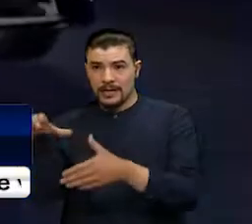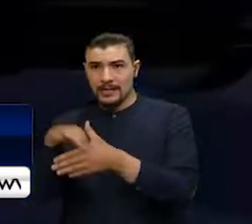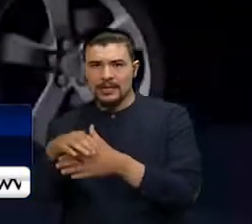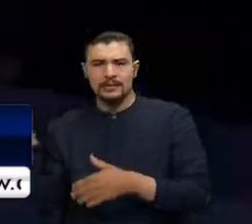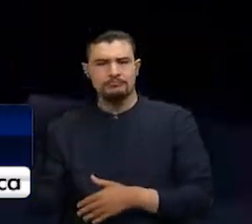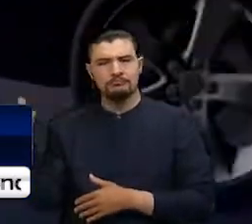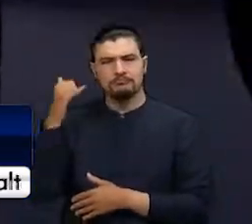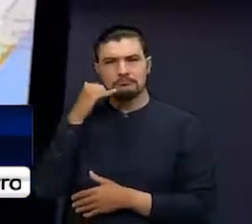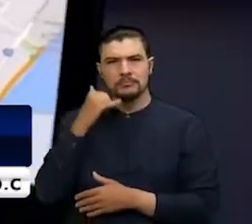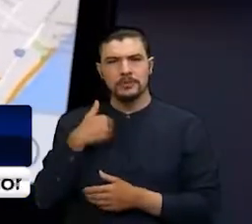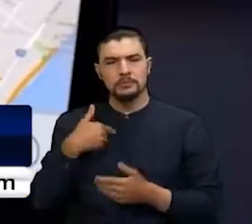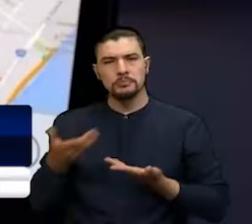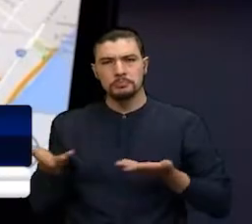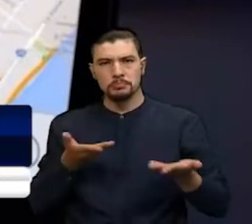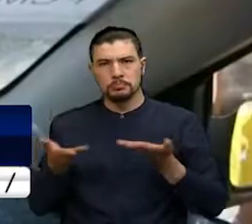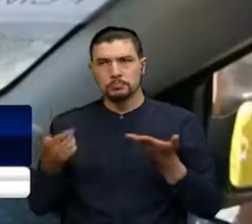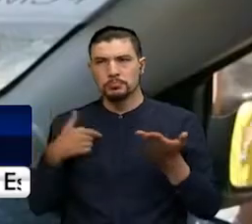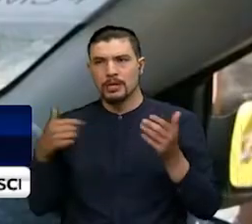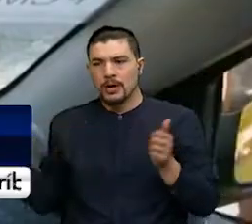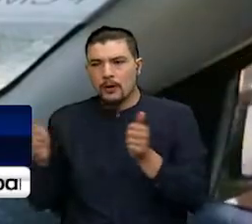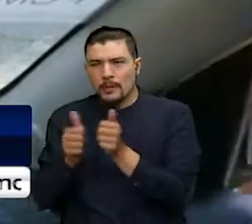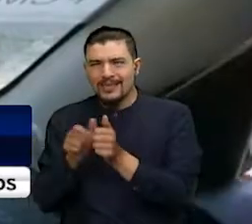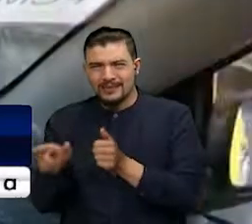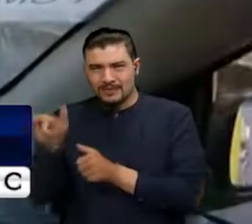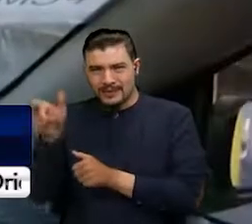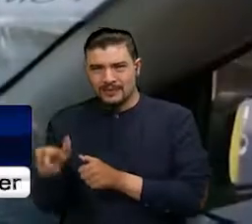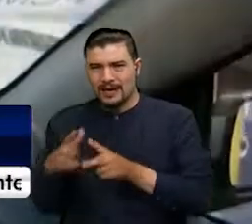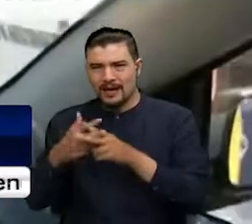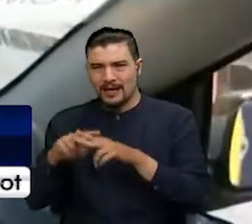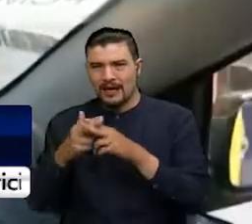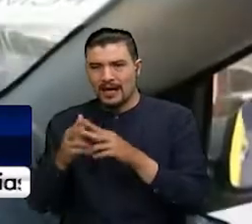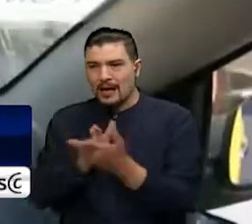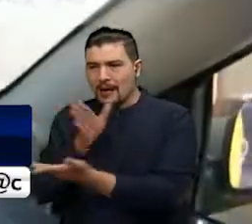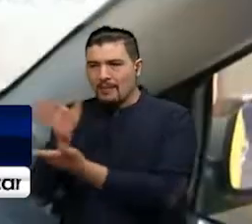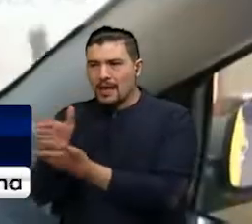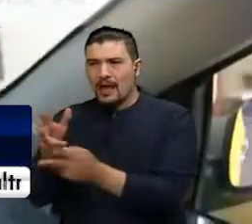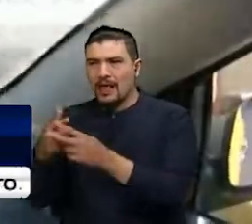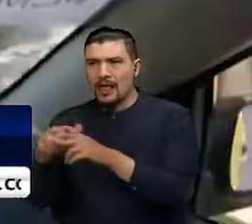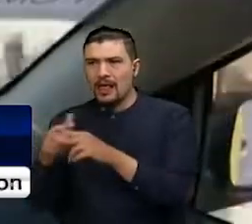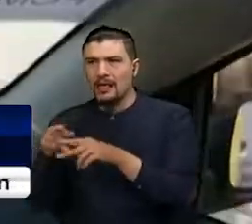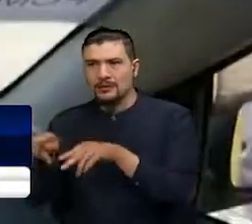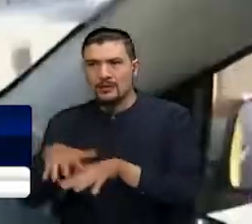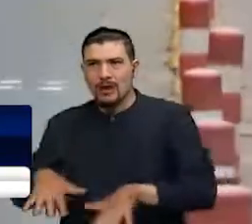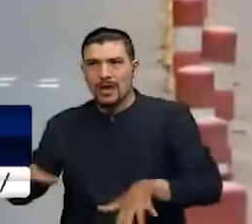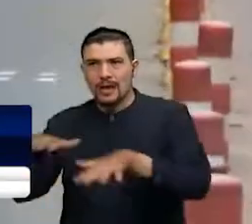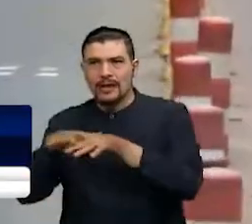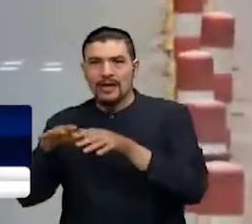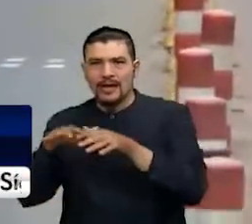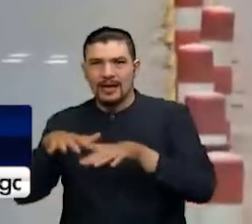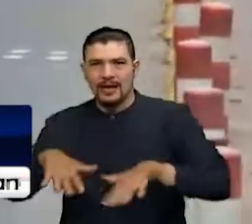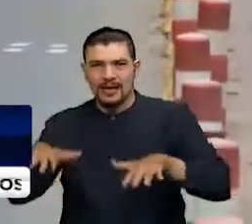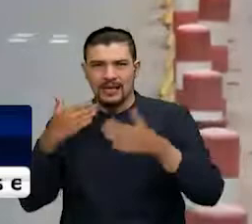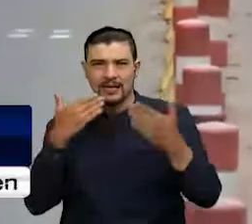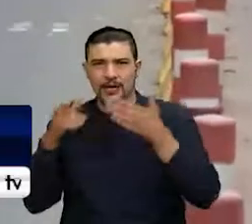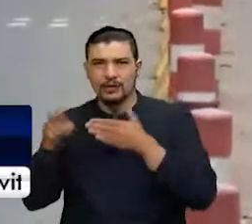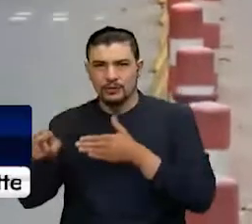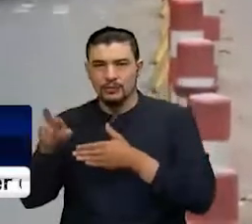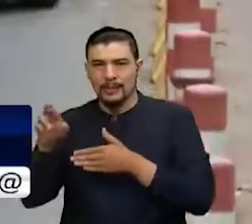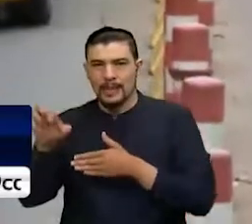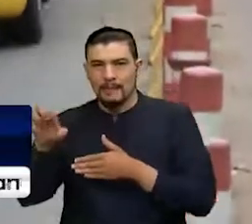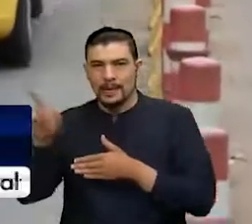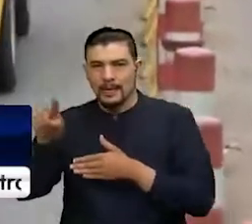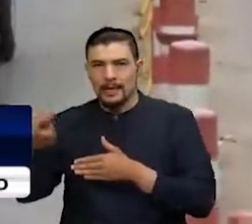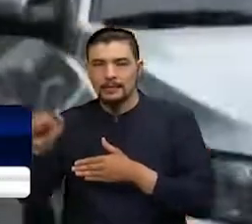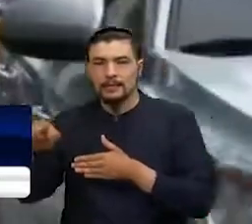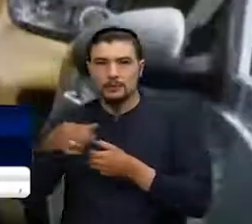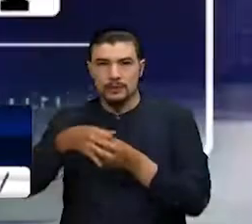una llamada para prestar su servicio junto con un mecánico a desbarar un vehículo sobre el sector de la represa en la zona rural del municipio de San